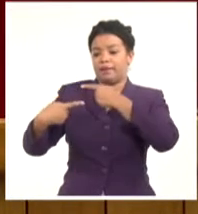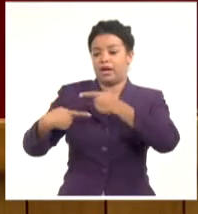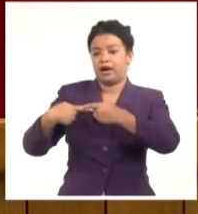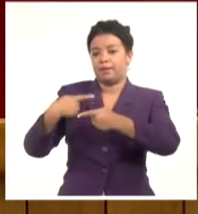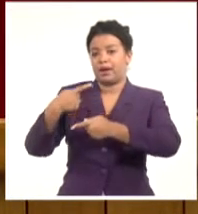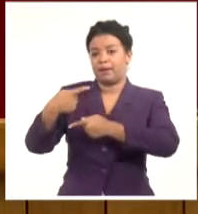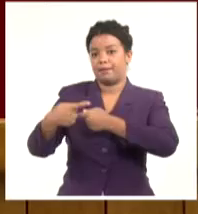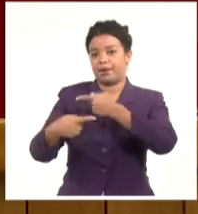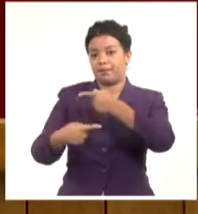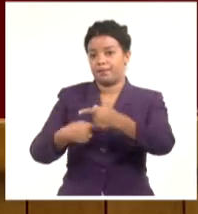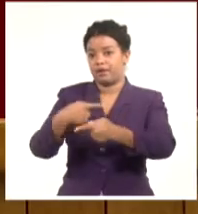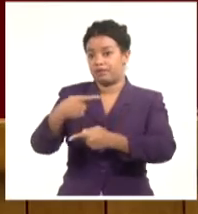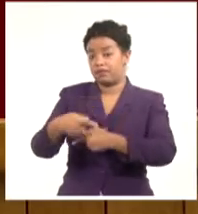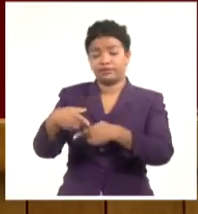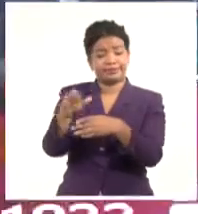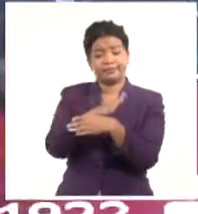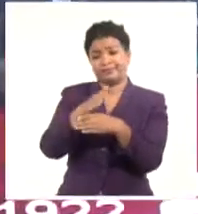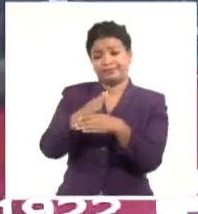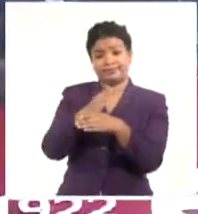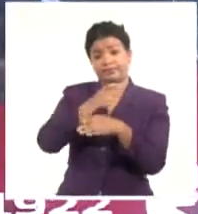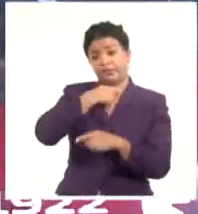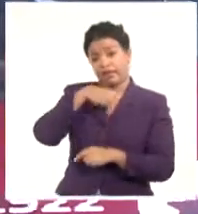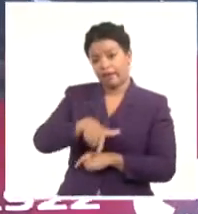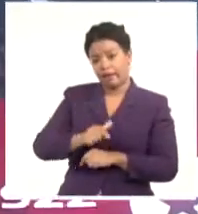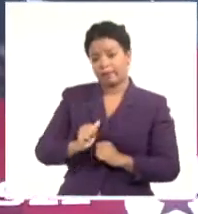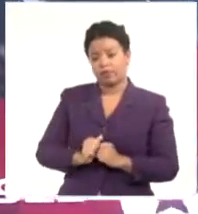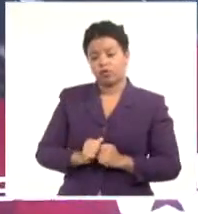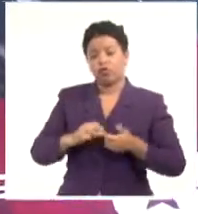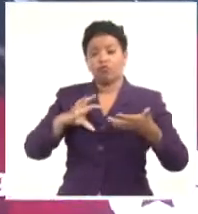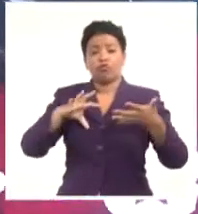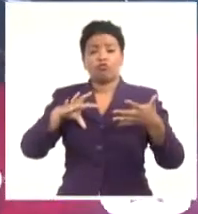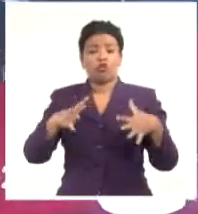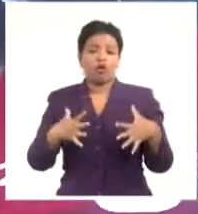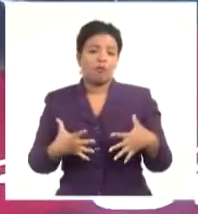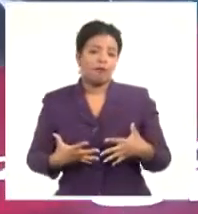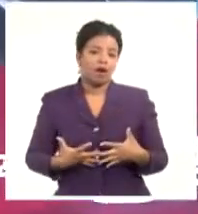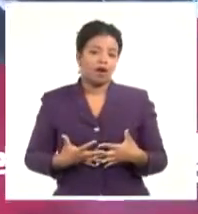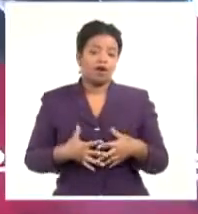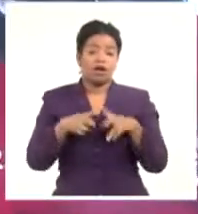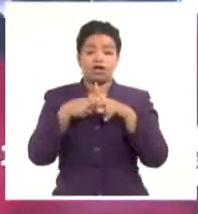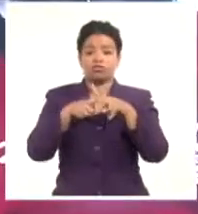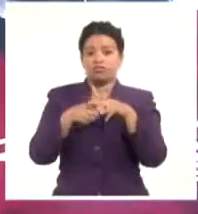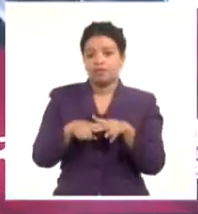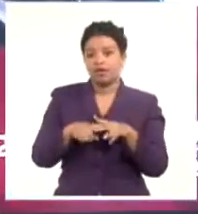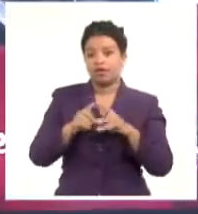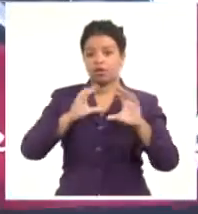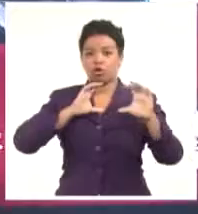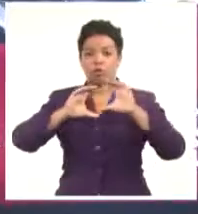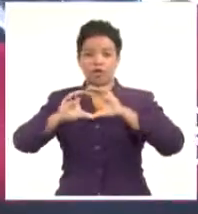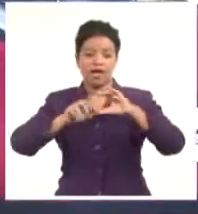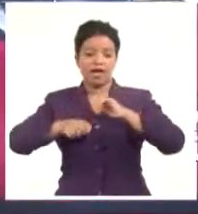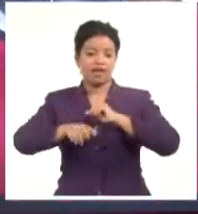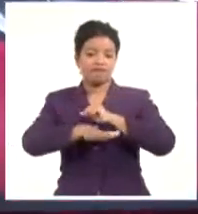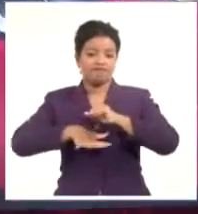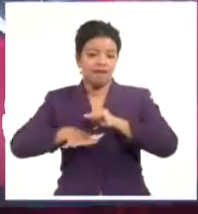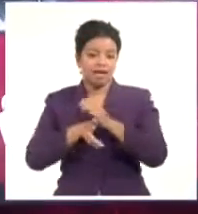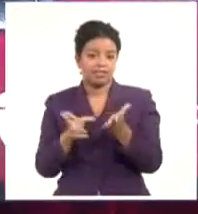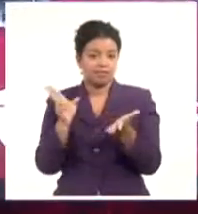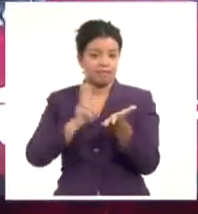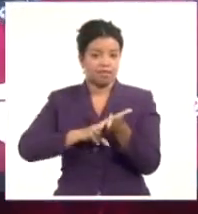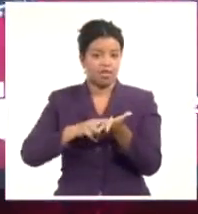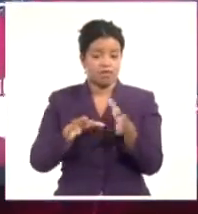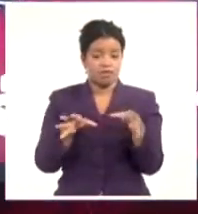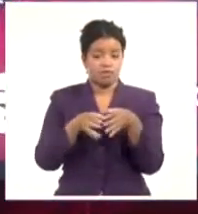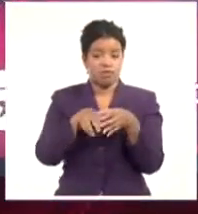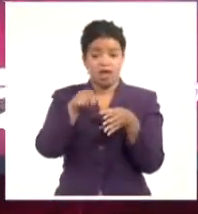Antonio. Son muy diferentes, por ejemplo, en los modos y los medios para comunicar con sus bases. Ellos apenas